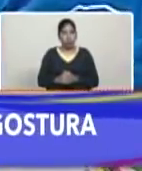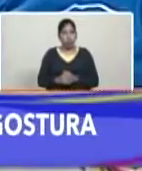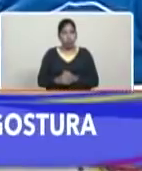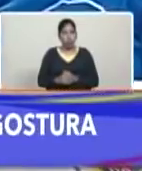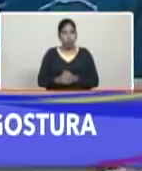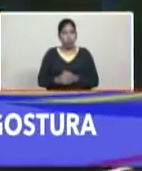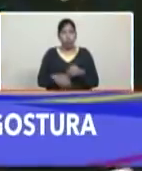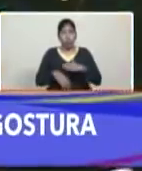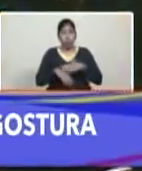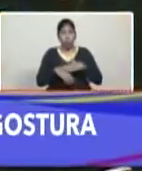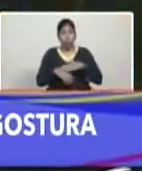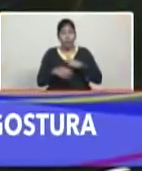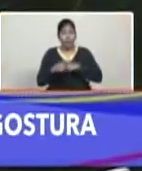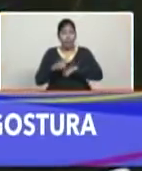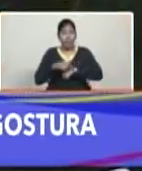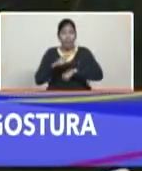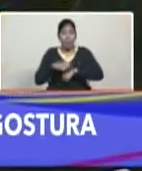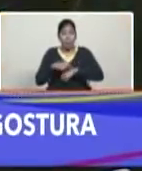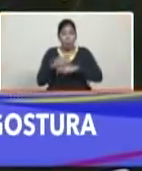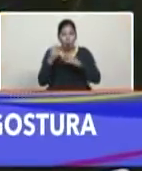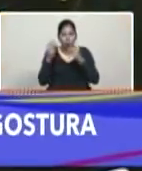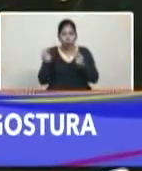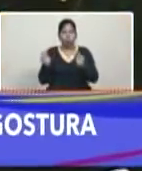Porque el tiempo pasa volando.